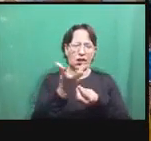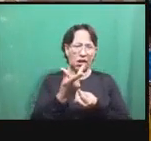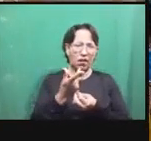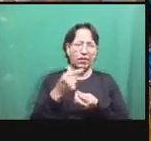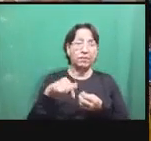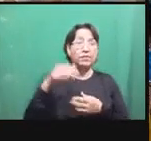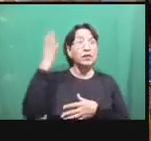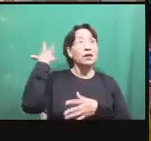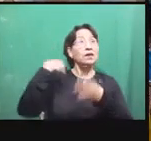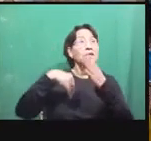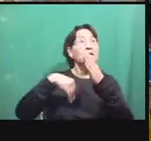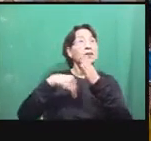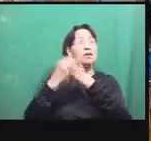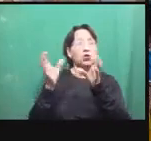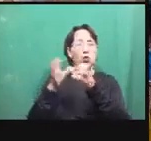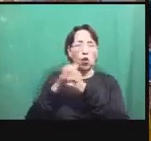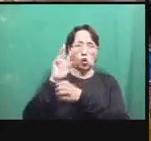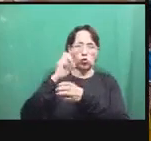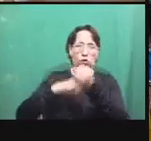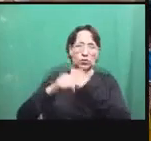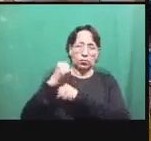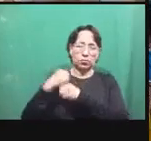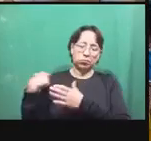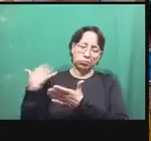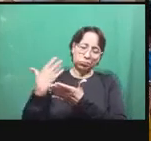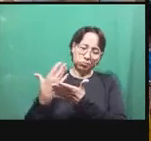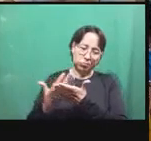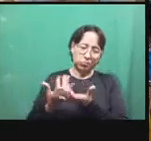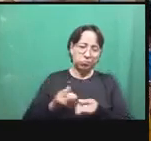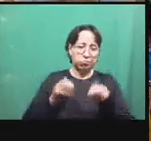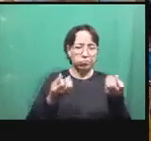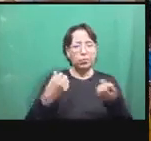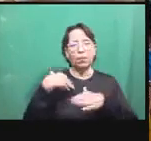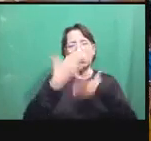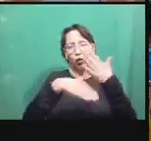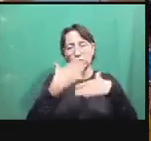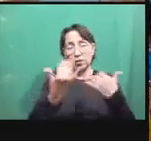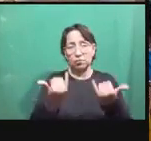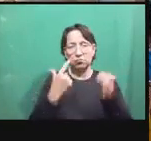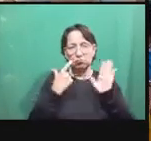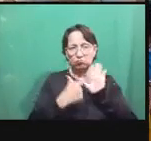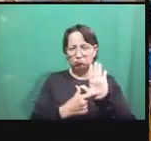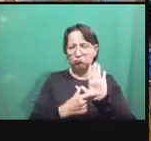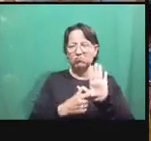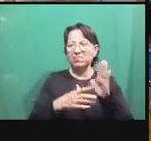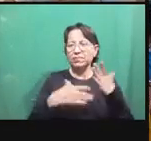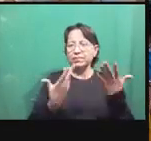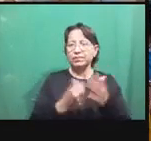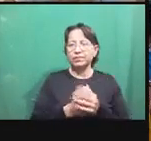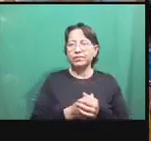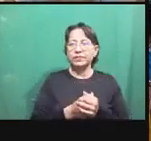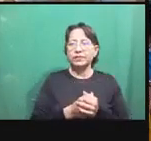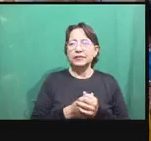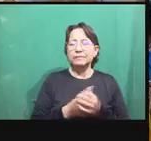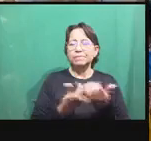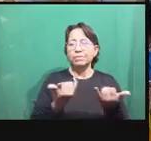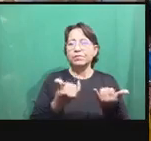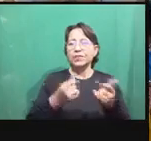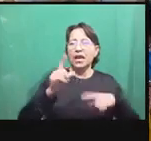hace 8 años, como equipo, hemos podido aportar diferentes procesos. Les quiero mencionar un poquito de algunos